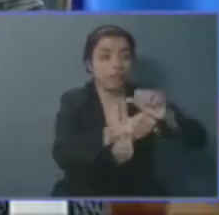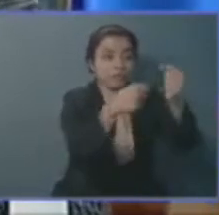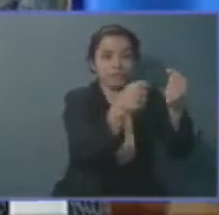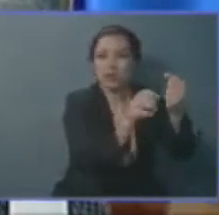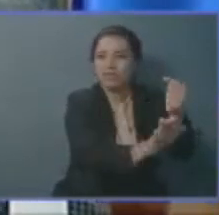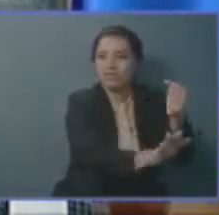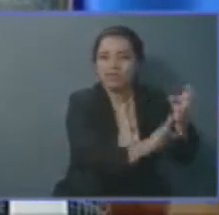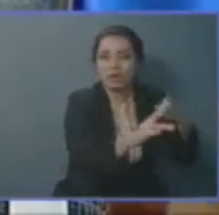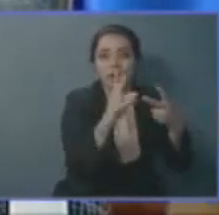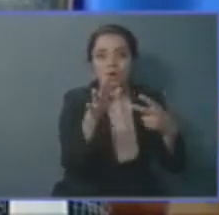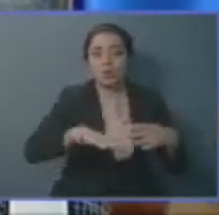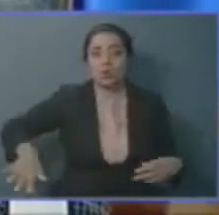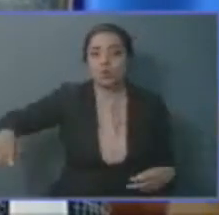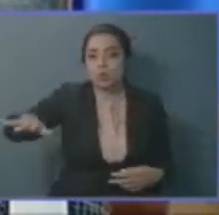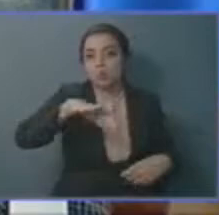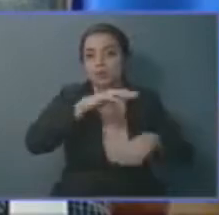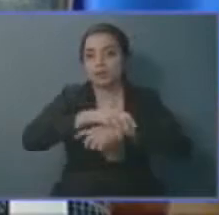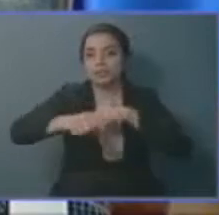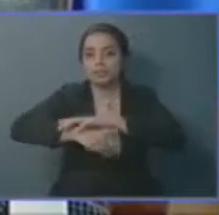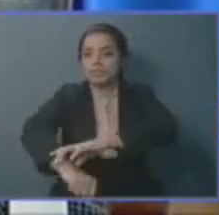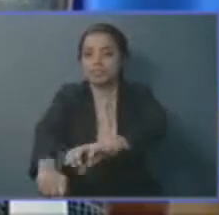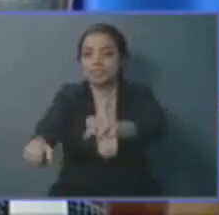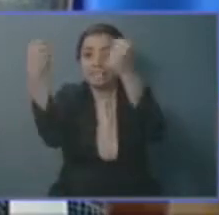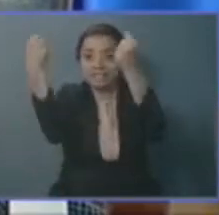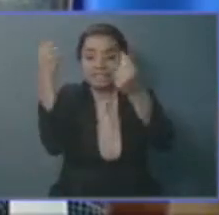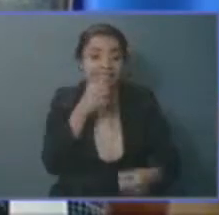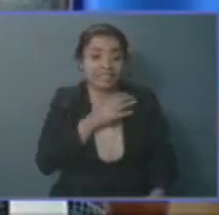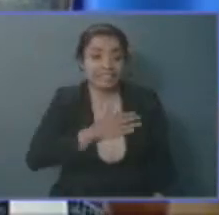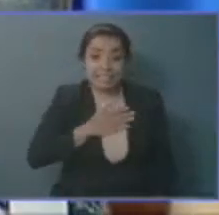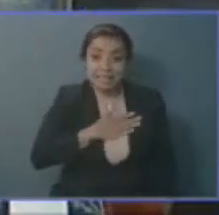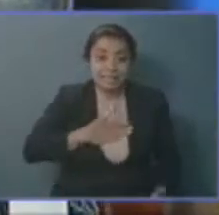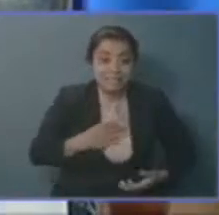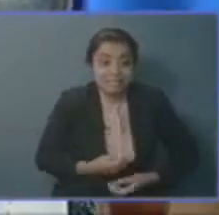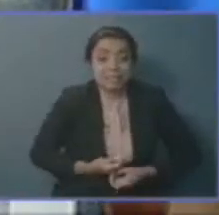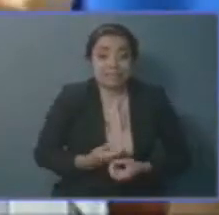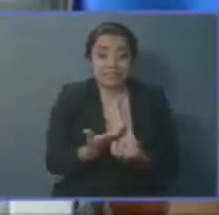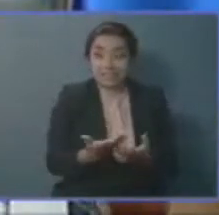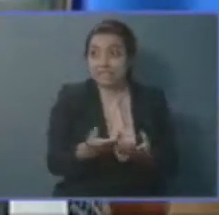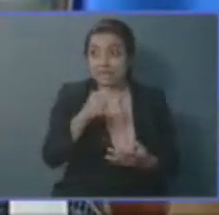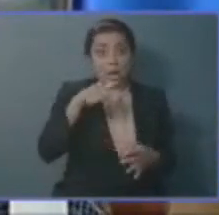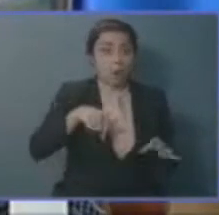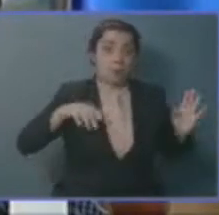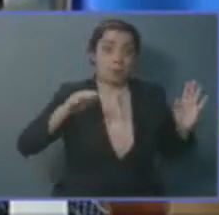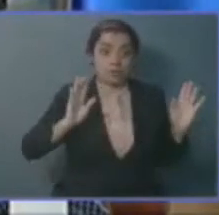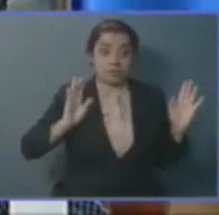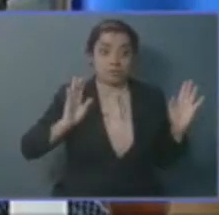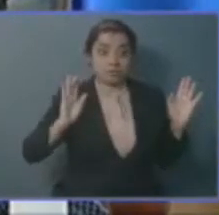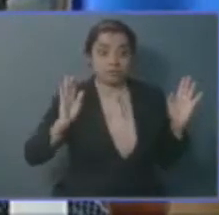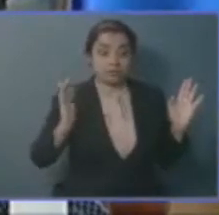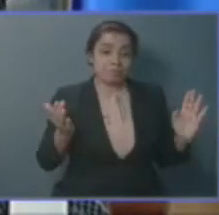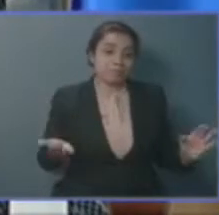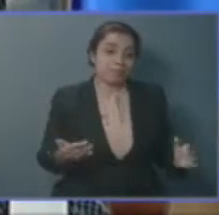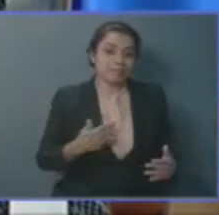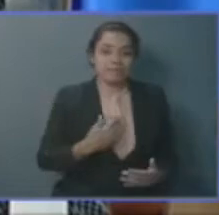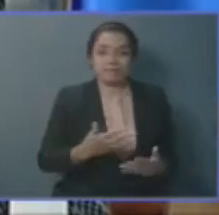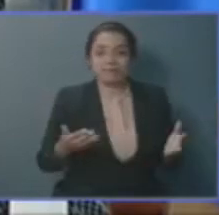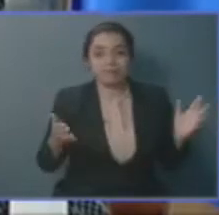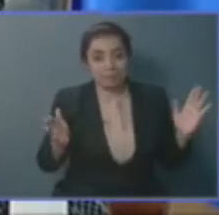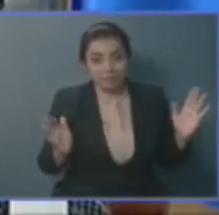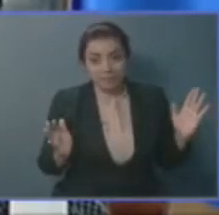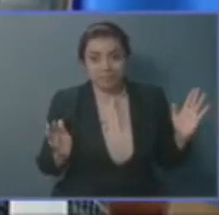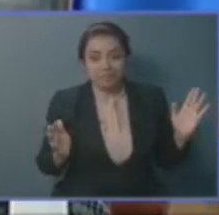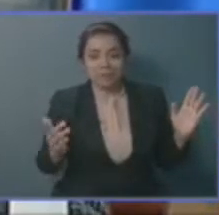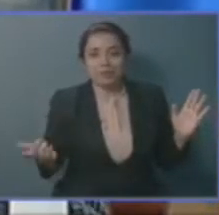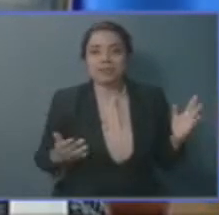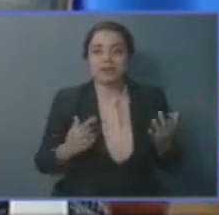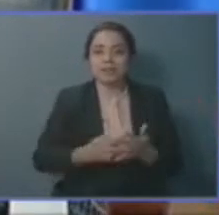los penales, lamentable decirlo, pero hoy por último, como nos pudimos dar cuenta todos,